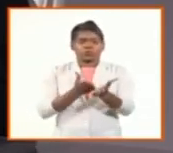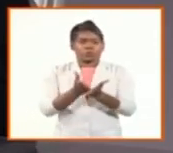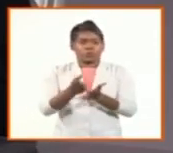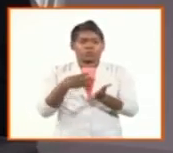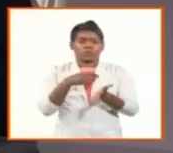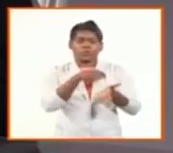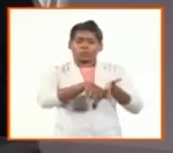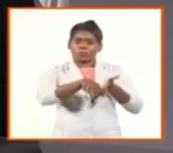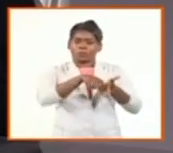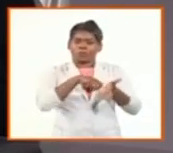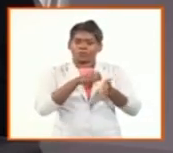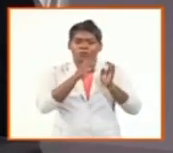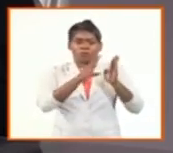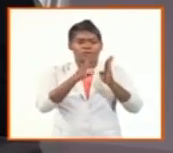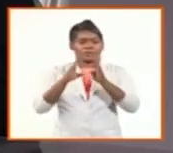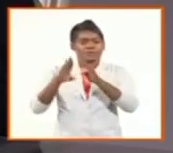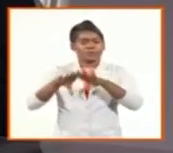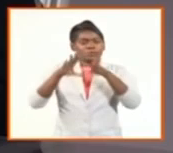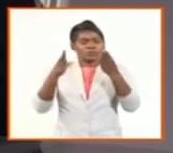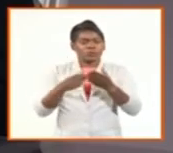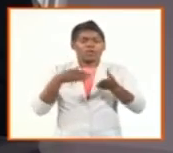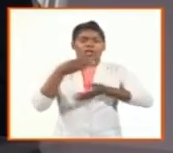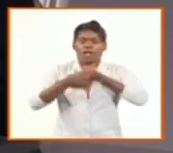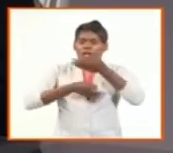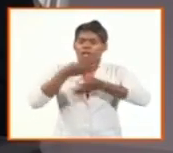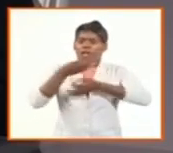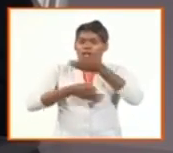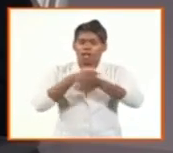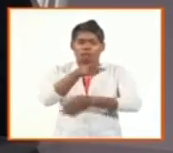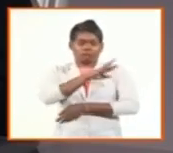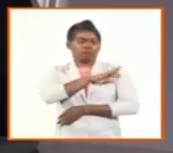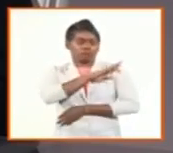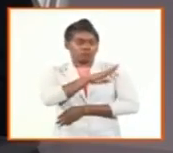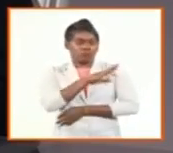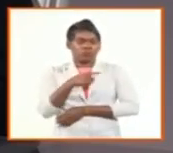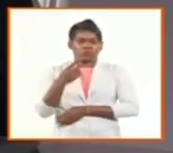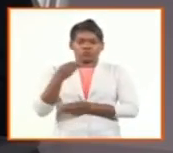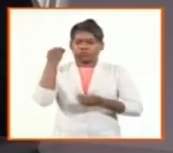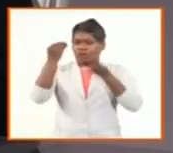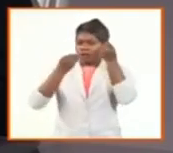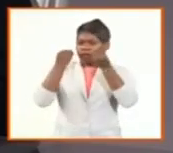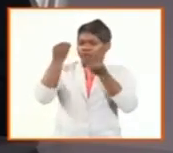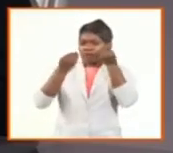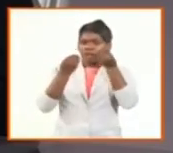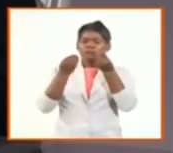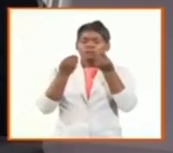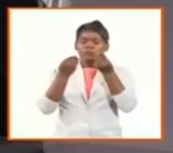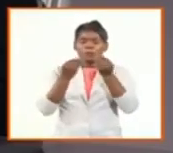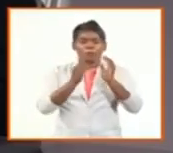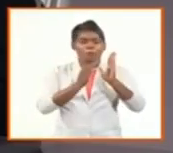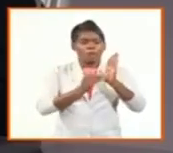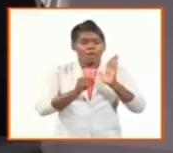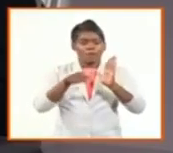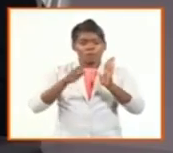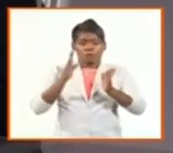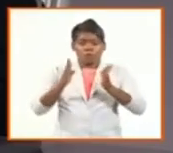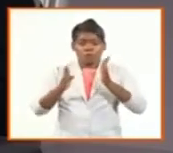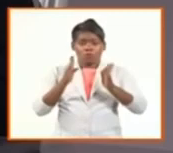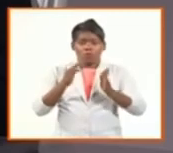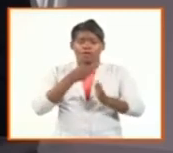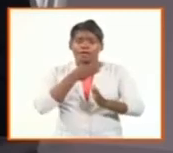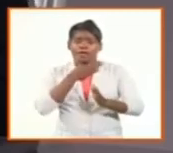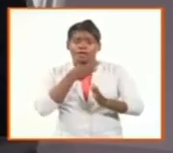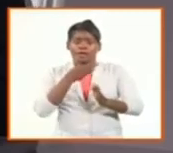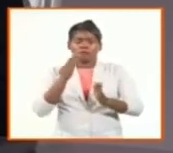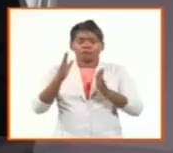proyección, tal como planteas. Hemos estado monitoreando algunos indicadores del mes de enero que se están comportando